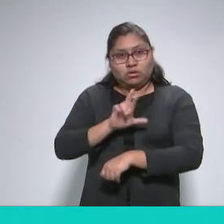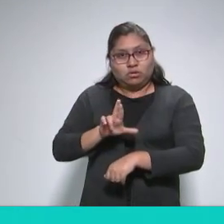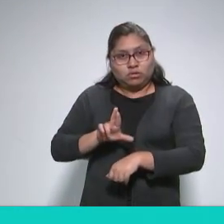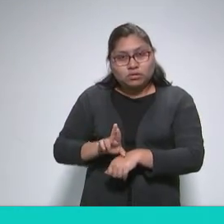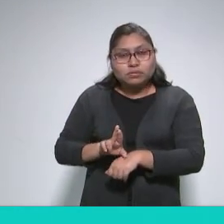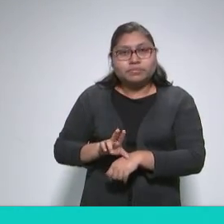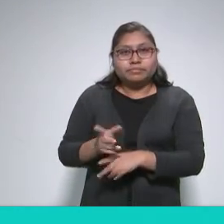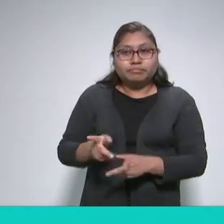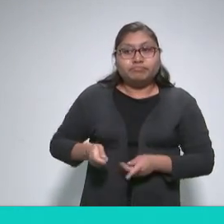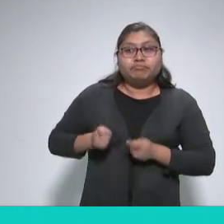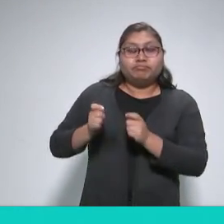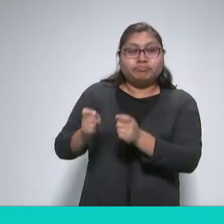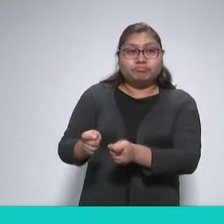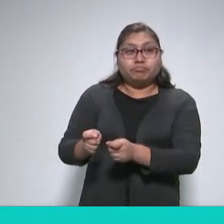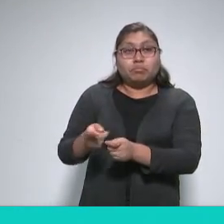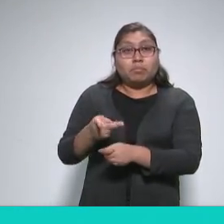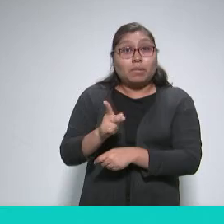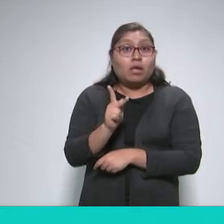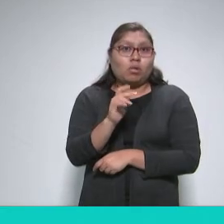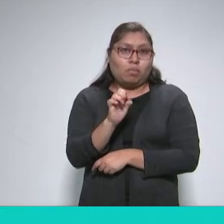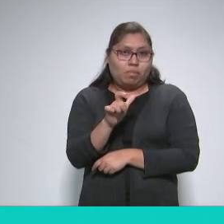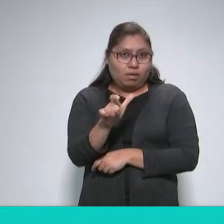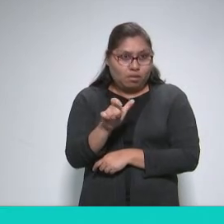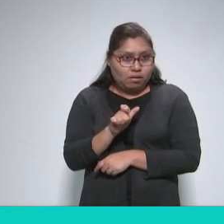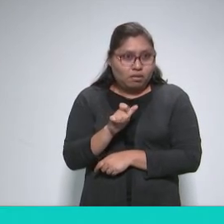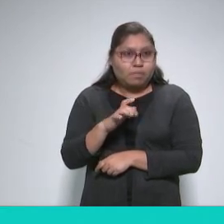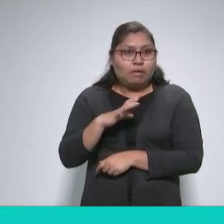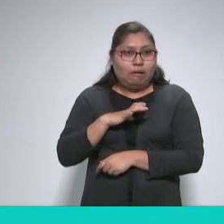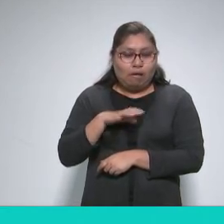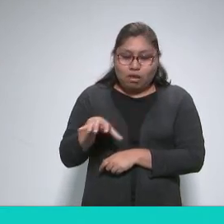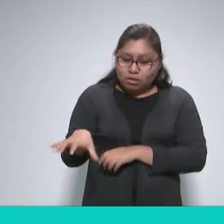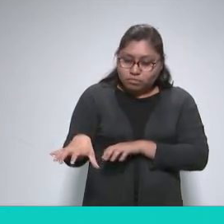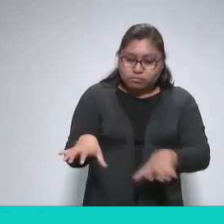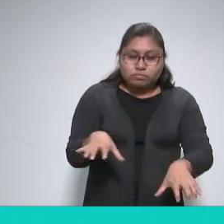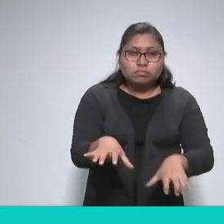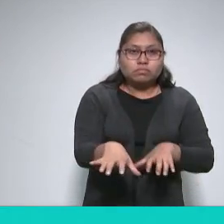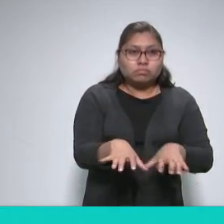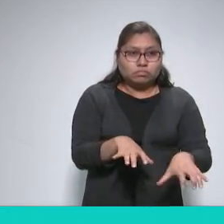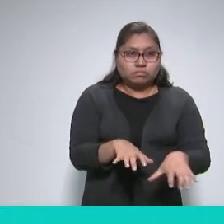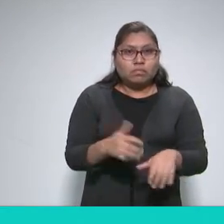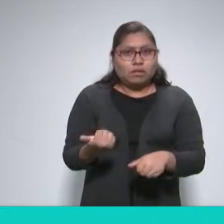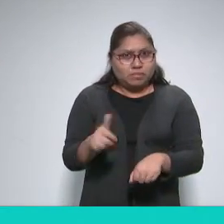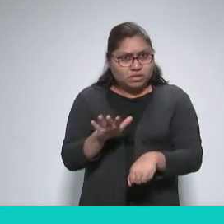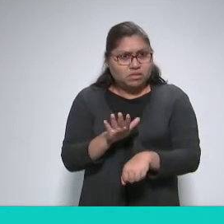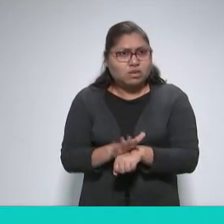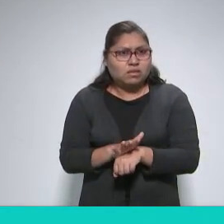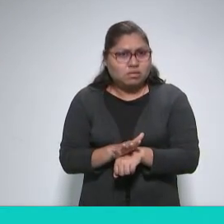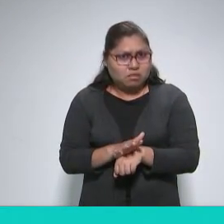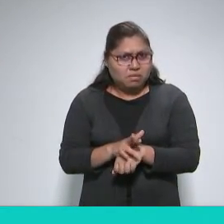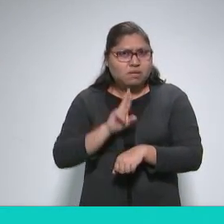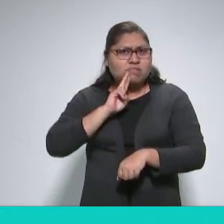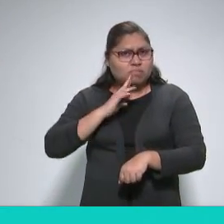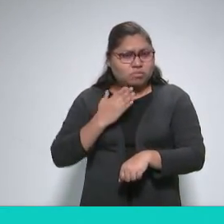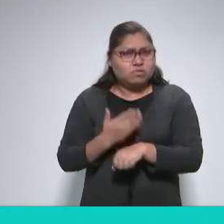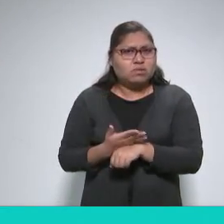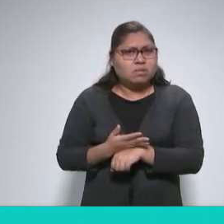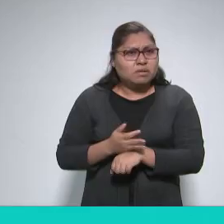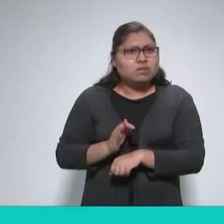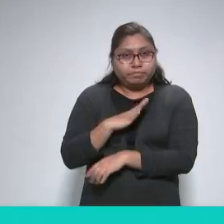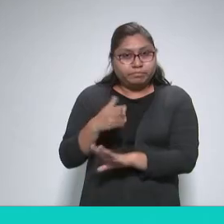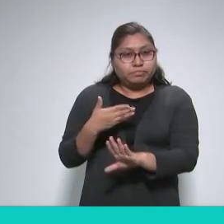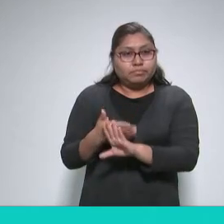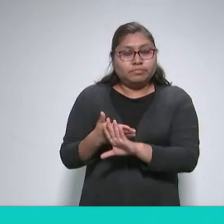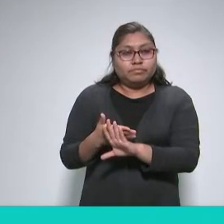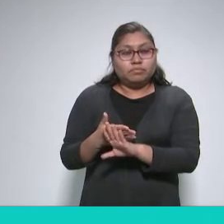es que Pemex cuenta con otras unidades administrativas que, de acuerdo a sus facultades y atribuciones, podría conocer y detentar la información